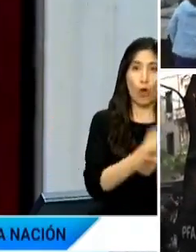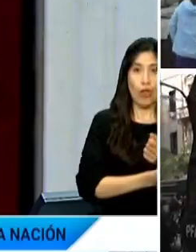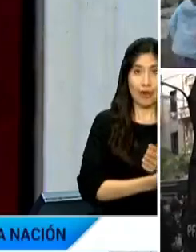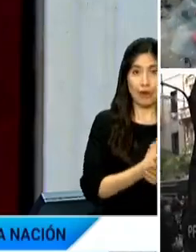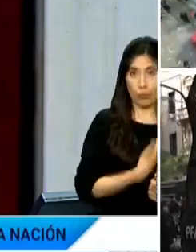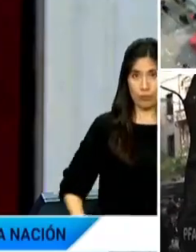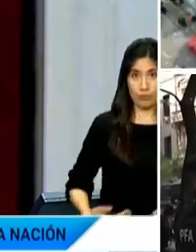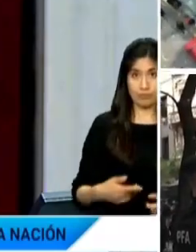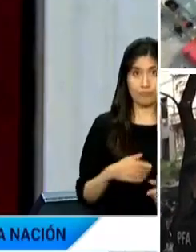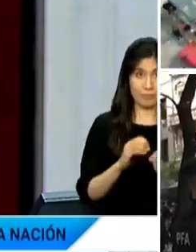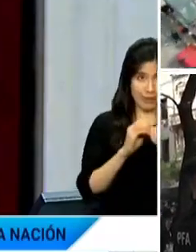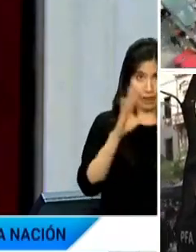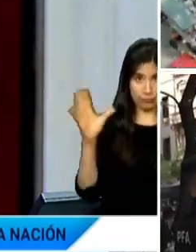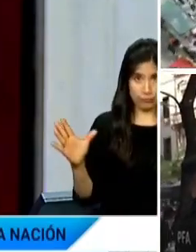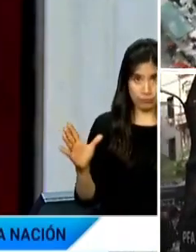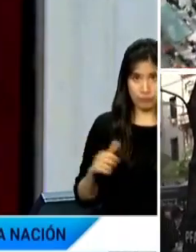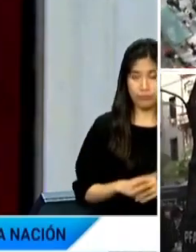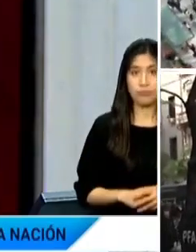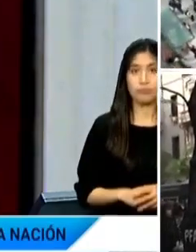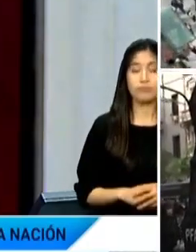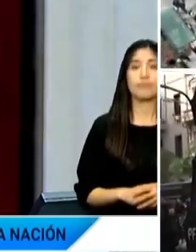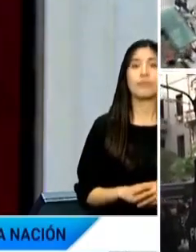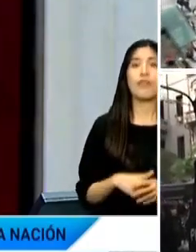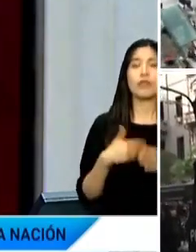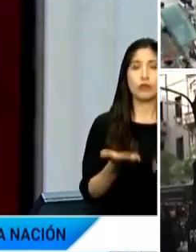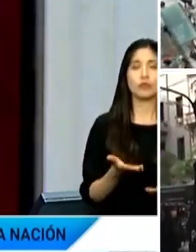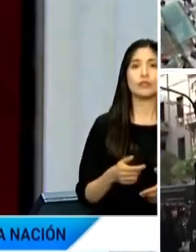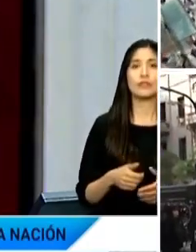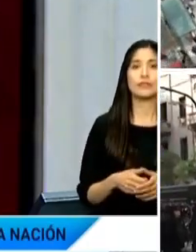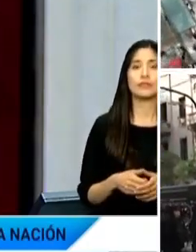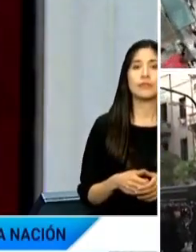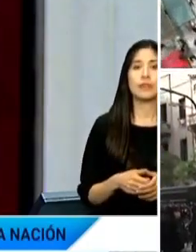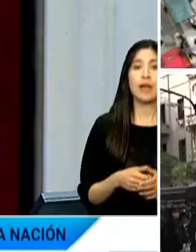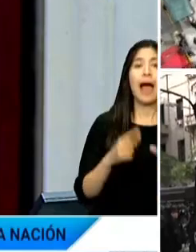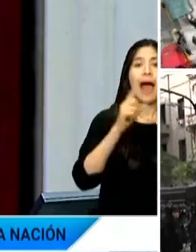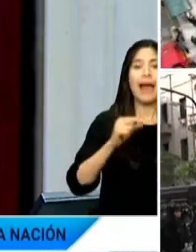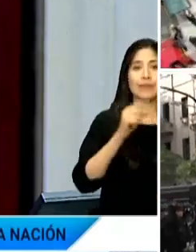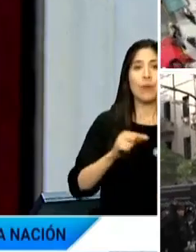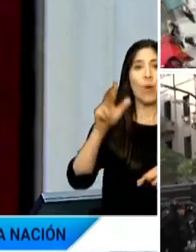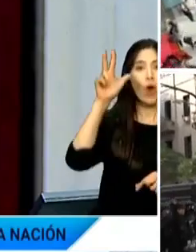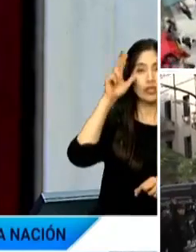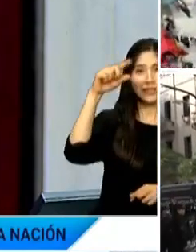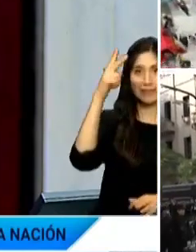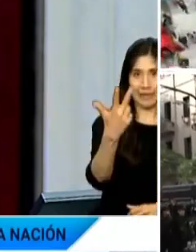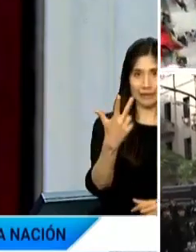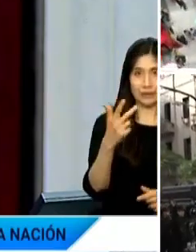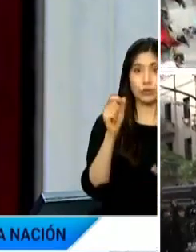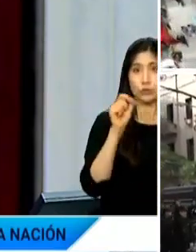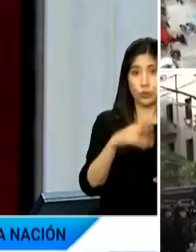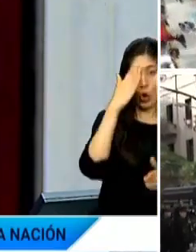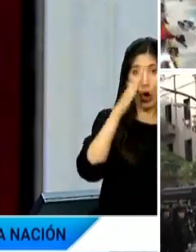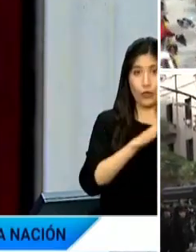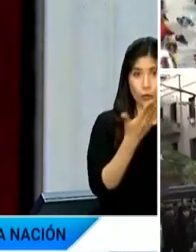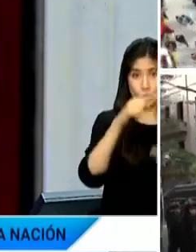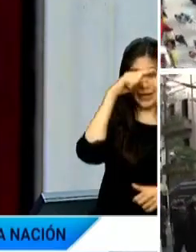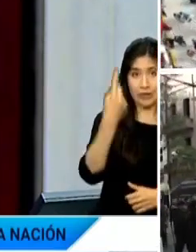positivo en contra de mi ley. Para cerrar. Sí, señor. De acuerdo a lo establecido por el artículo 83 de la Constitución